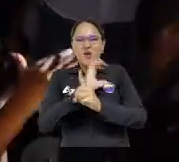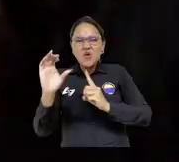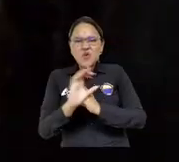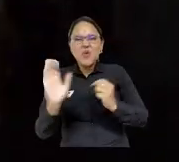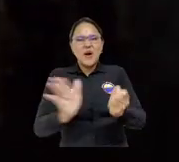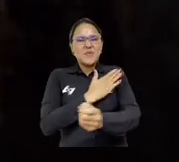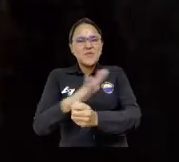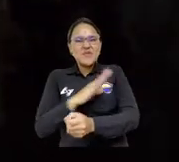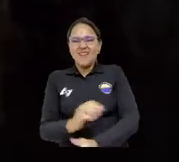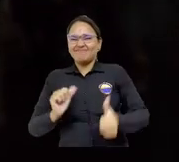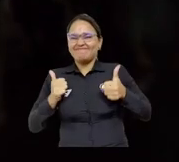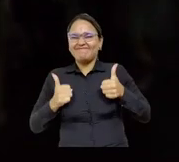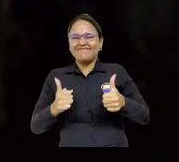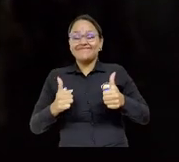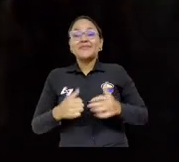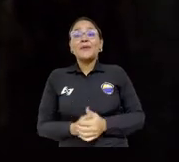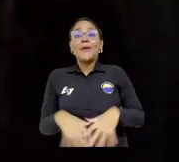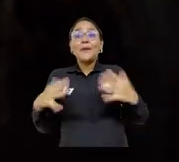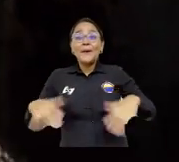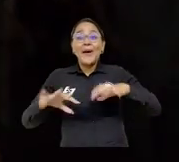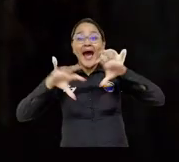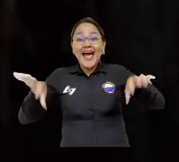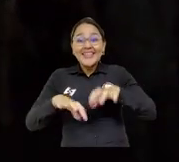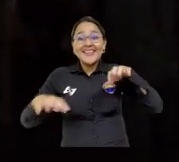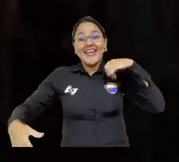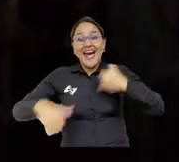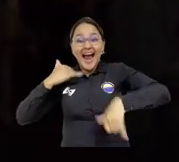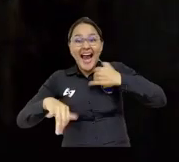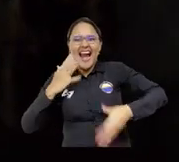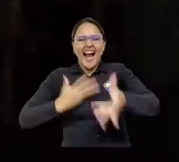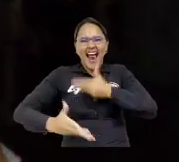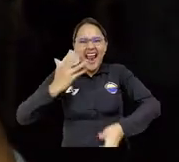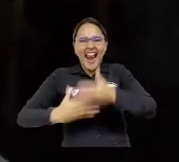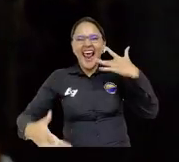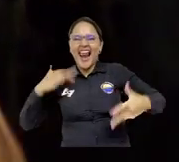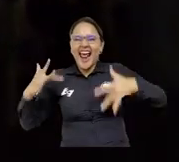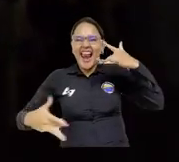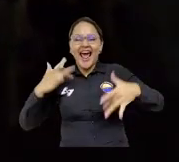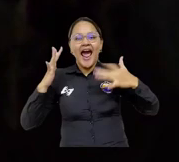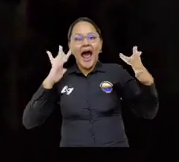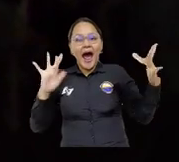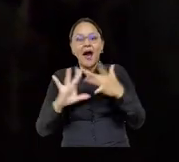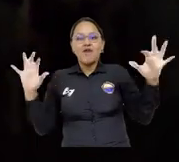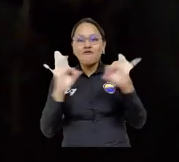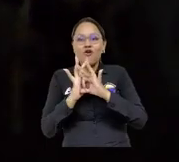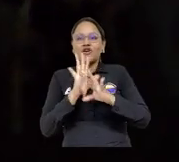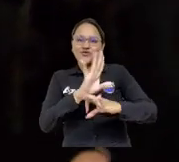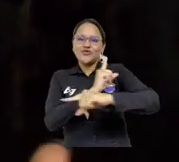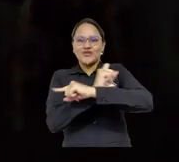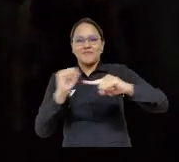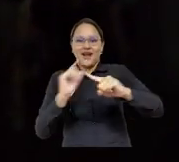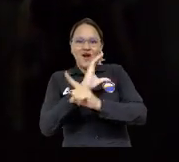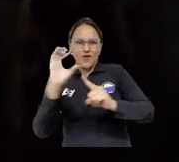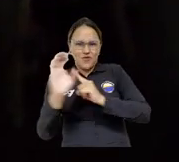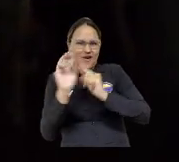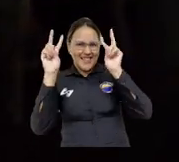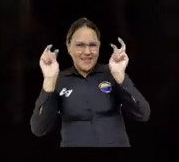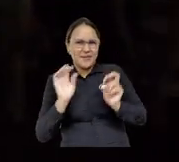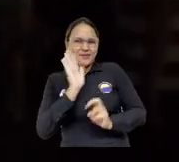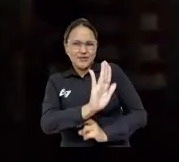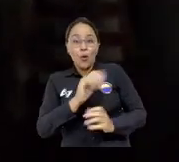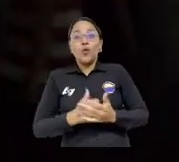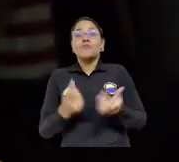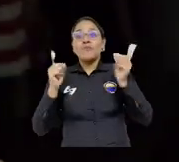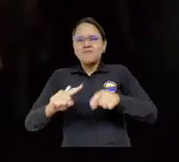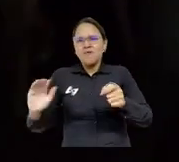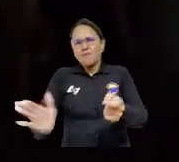música. Fueron actividades recreativas, pero siempre tenían su enfoque en el lema, en la temática de la semana, los